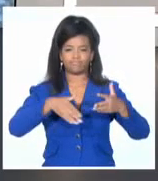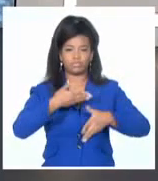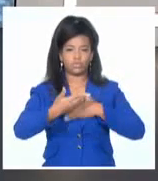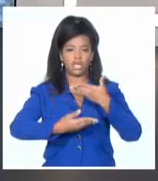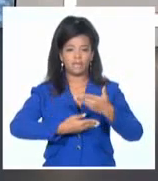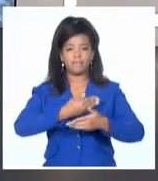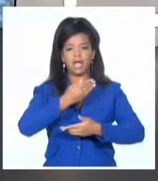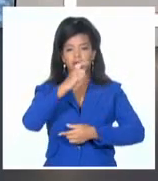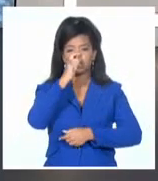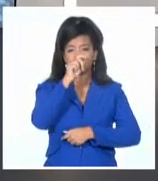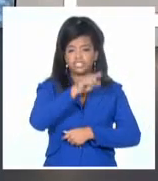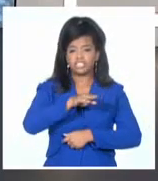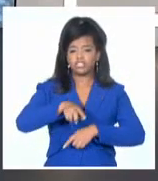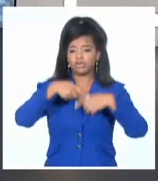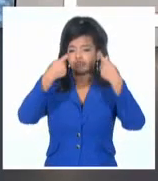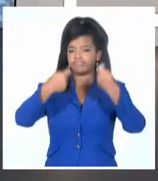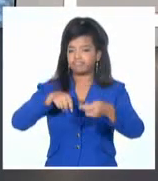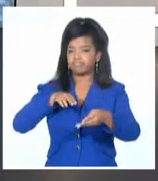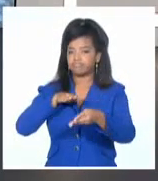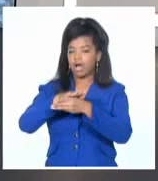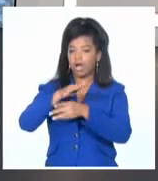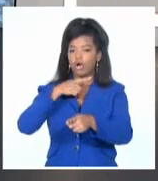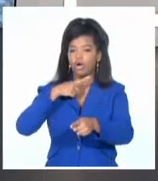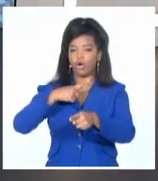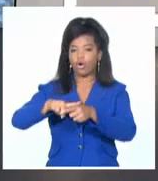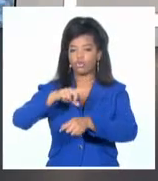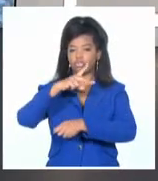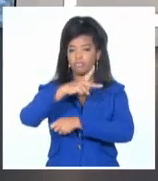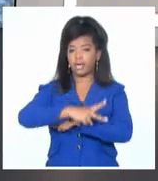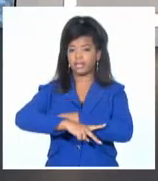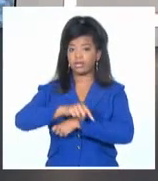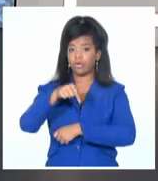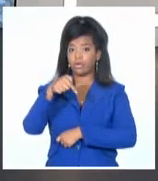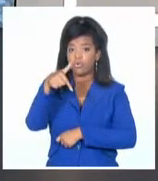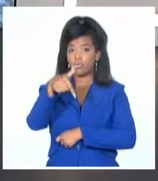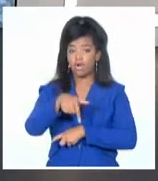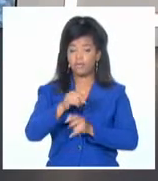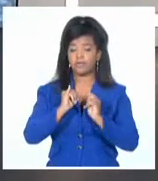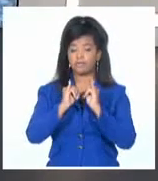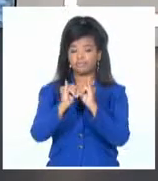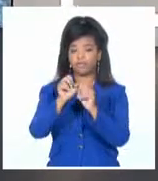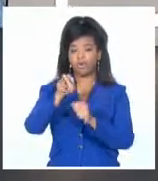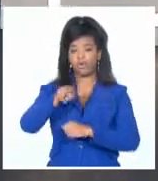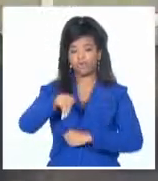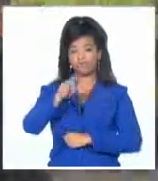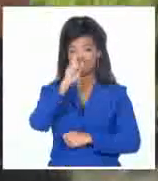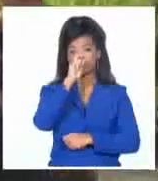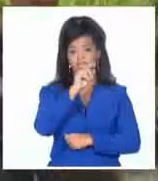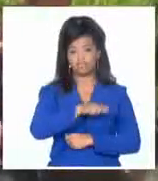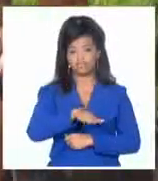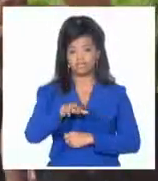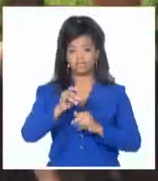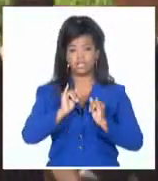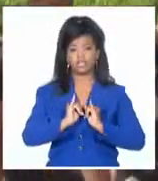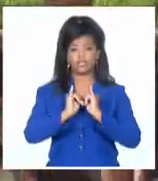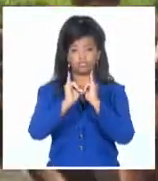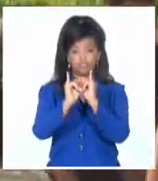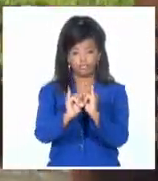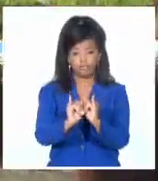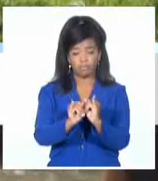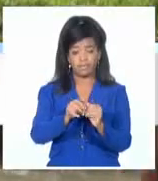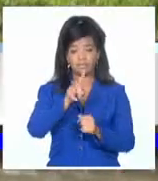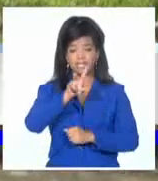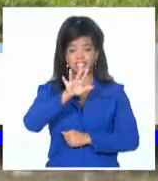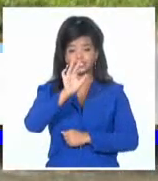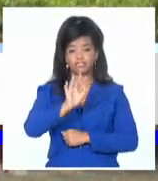infantil del planeta. Así lo alertó este jueves el Fondo de las Naciones Unidas para la Infancia. De acuerdo con un informe de UNICEF, el